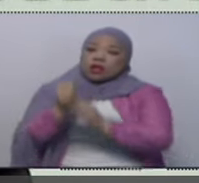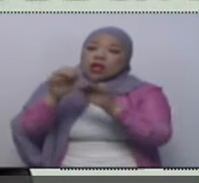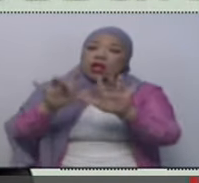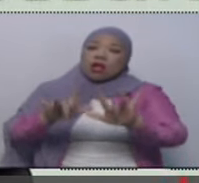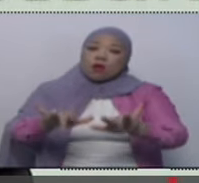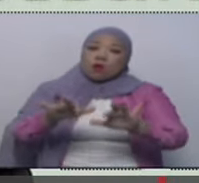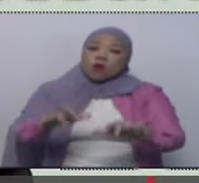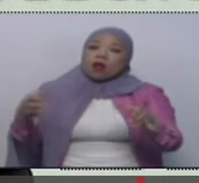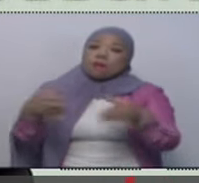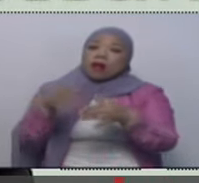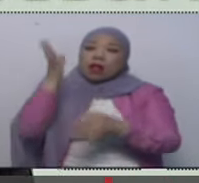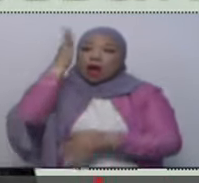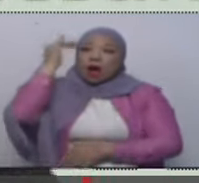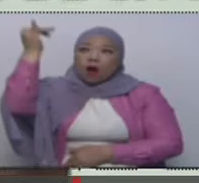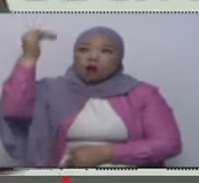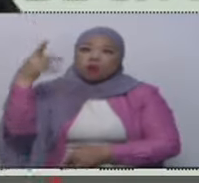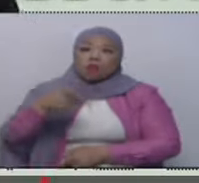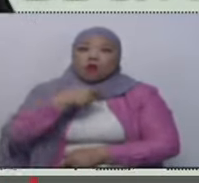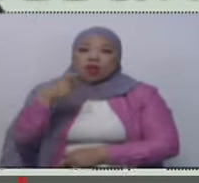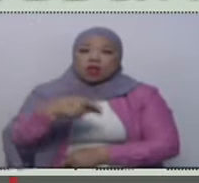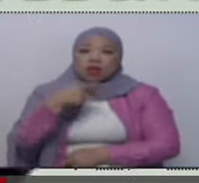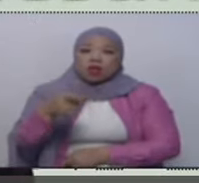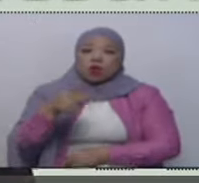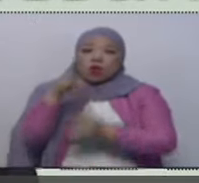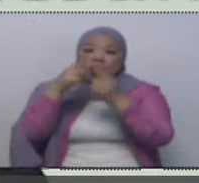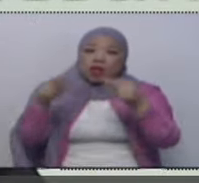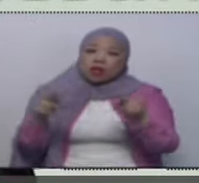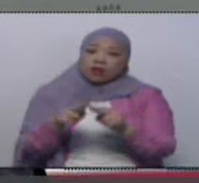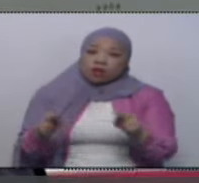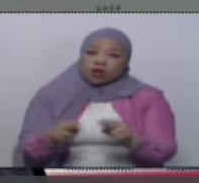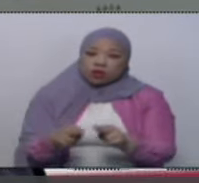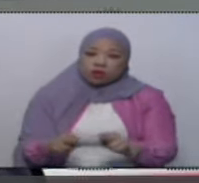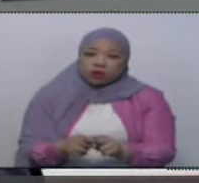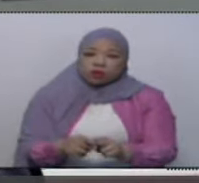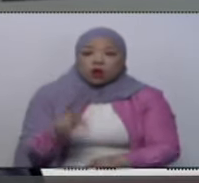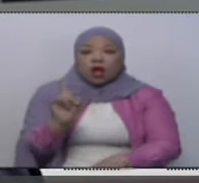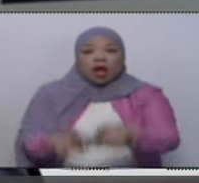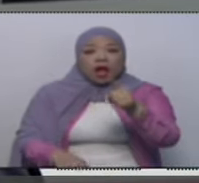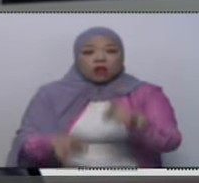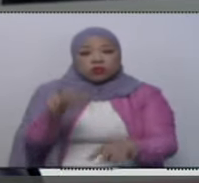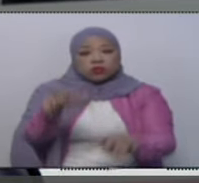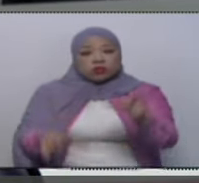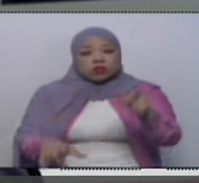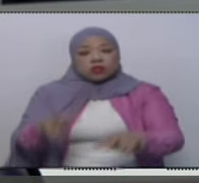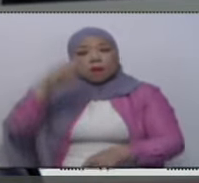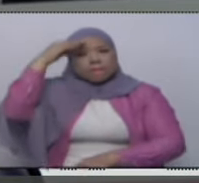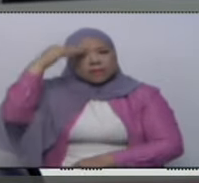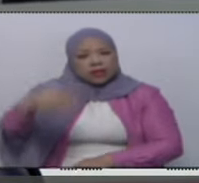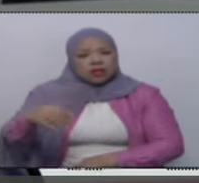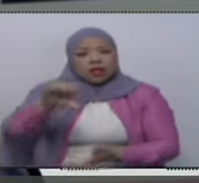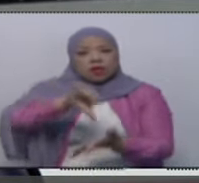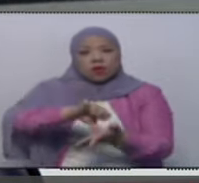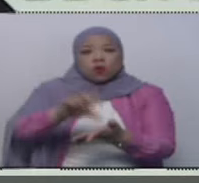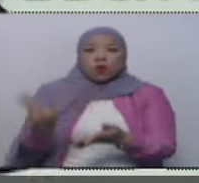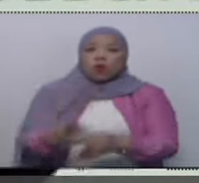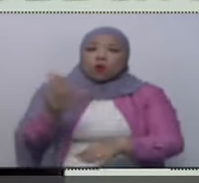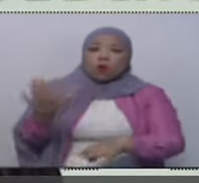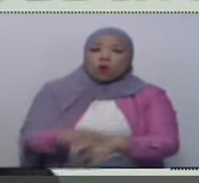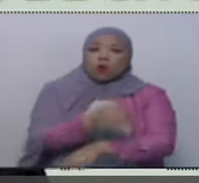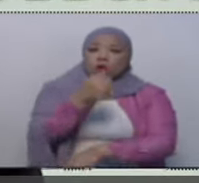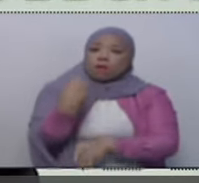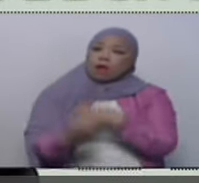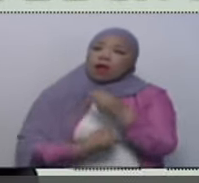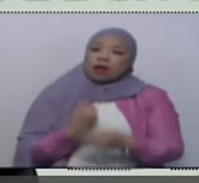de Hezbollah, y también el asesinato de algunos asesores militares iraníes, que la única culpa que